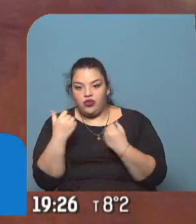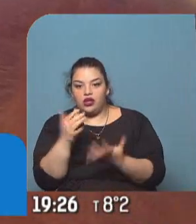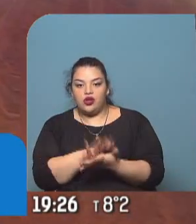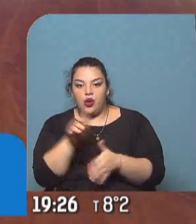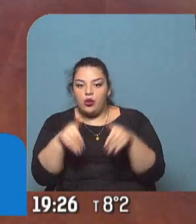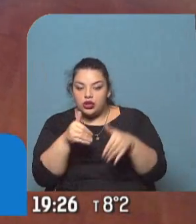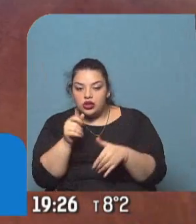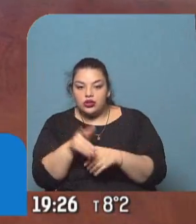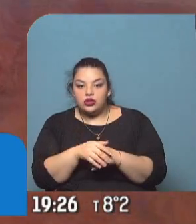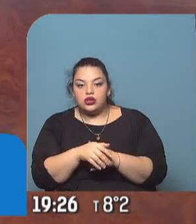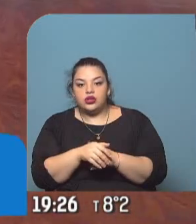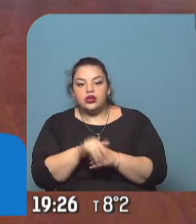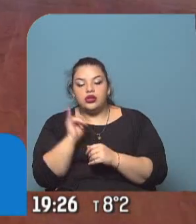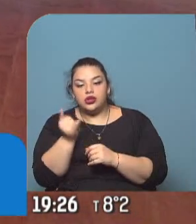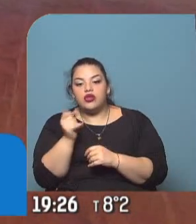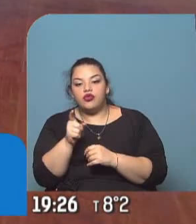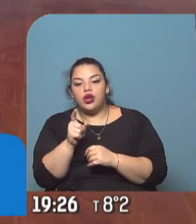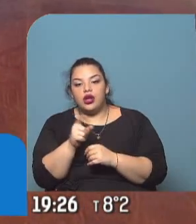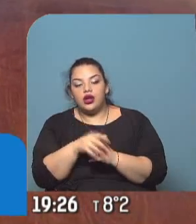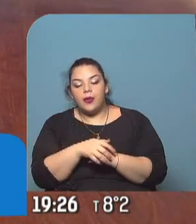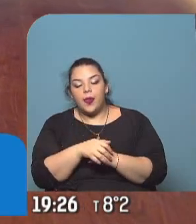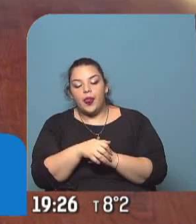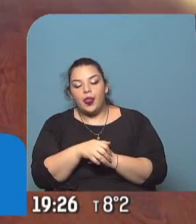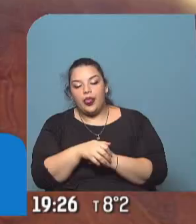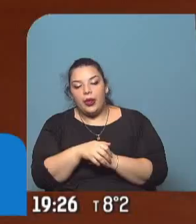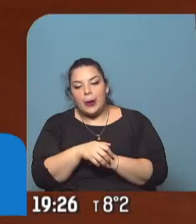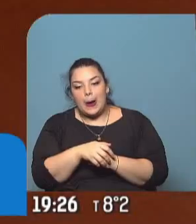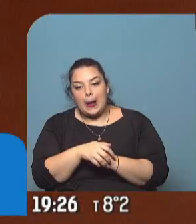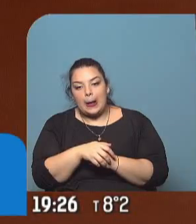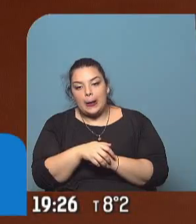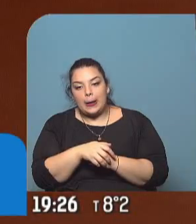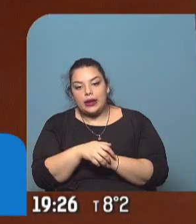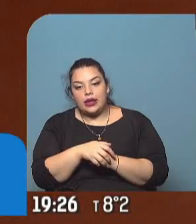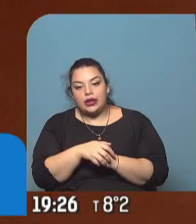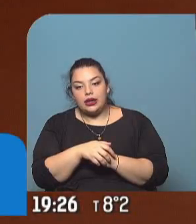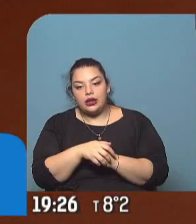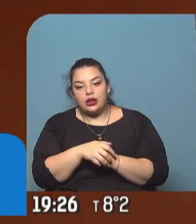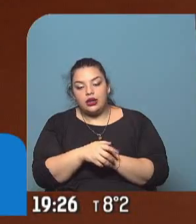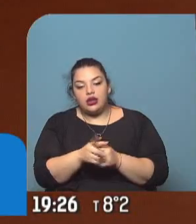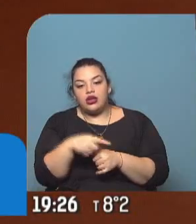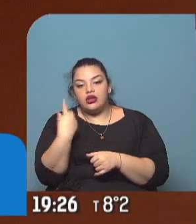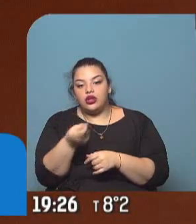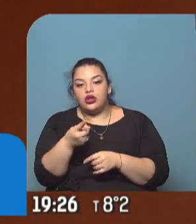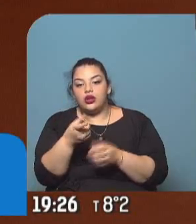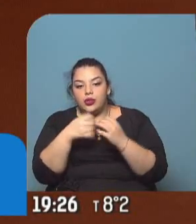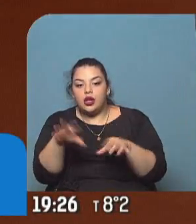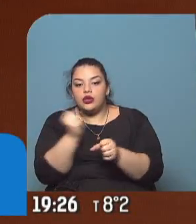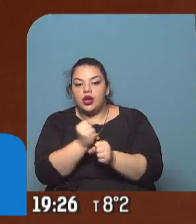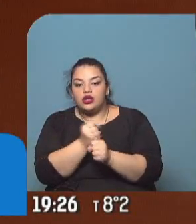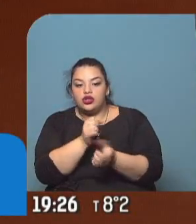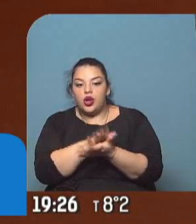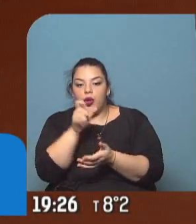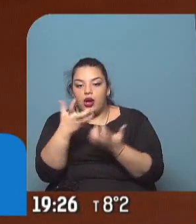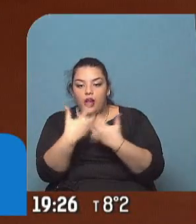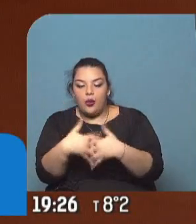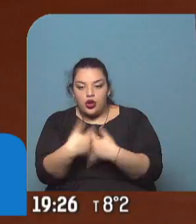¿no, Mónica? Sí, fue una construcción muy transversal. De hecho, nosotras empezamos trabajando sobre el proyecto que